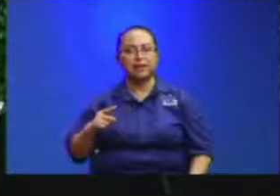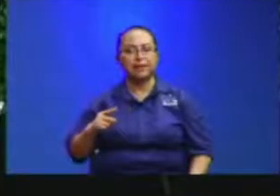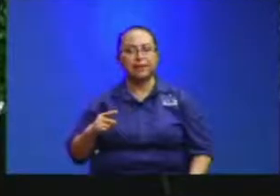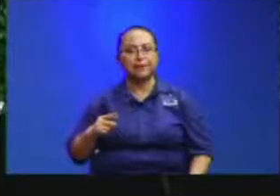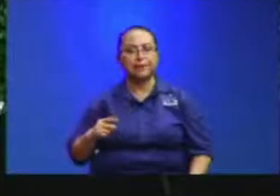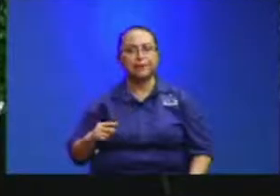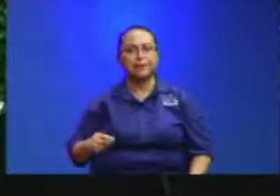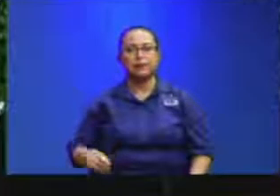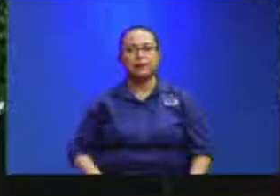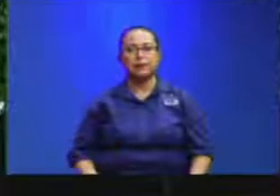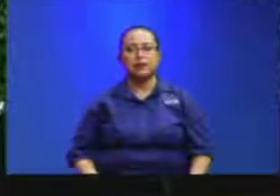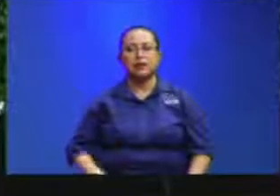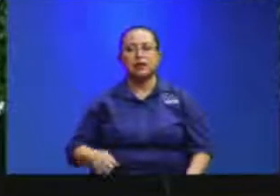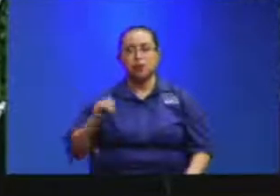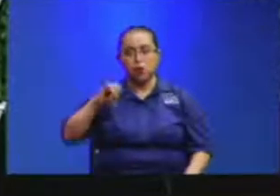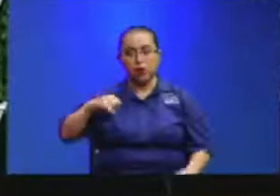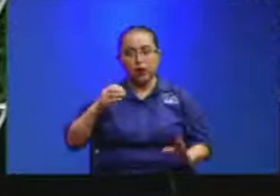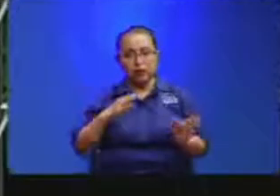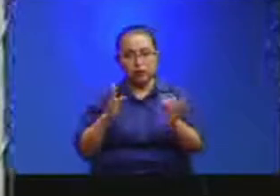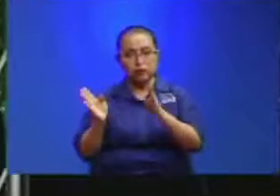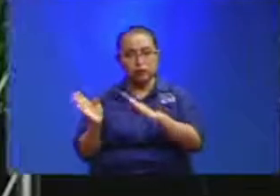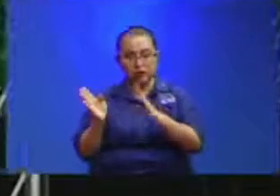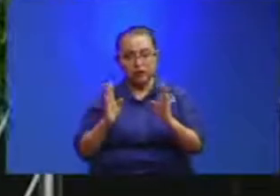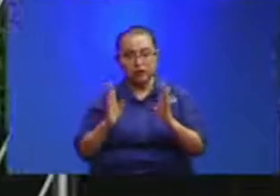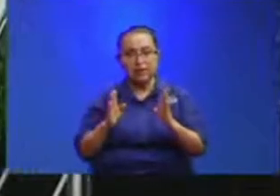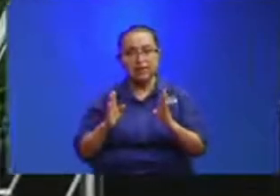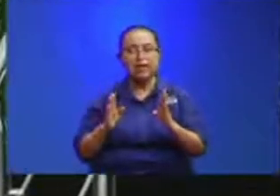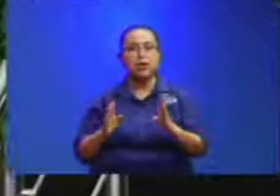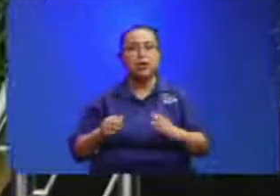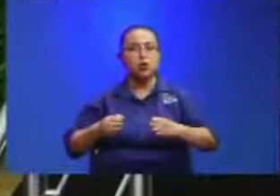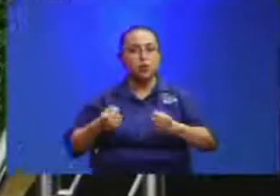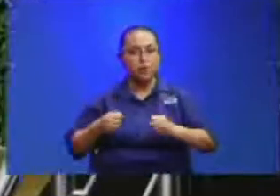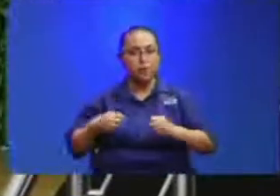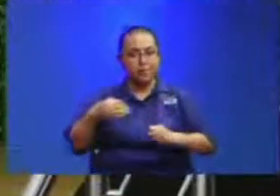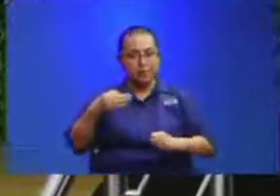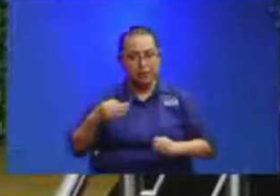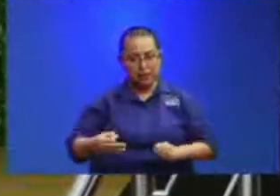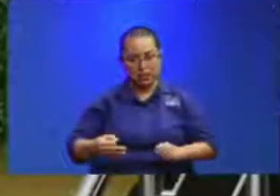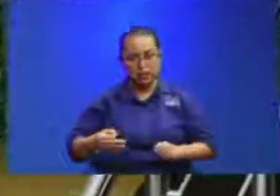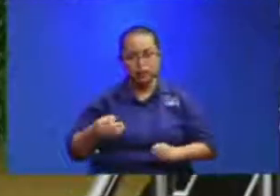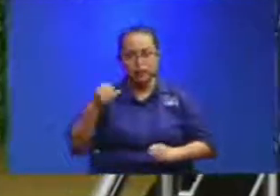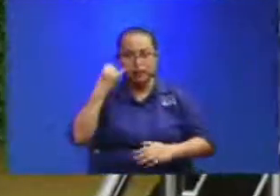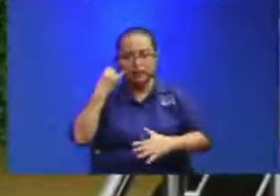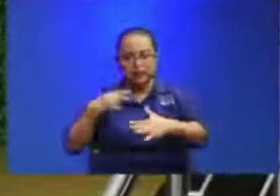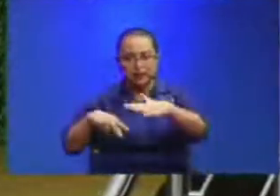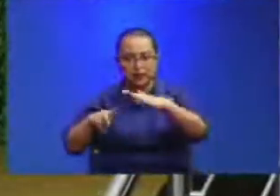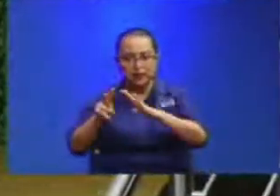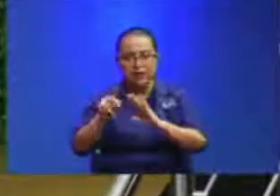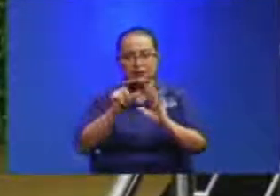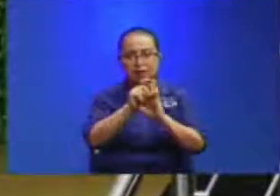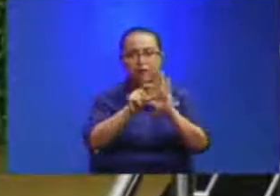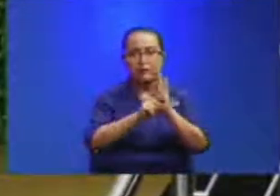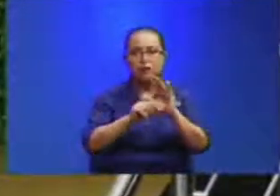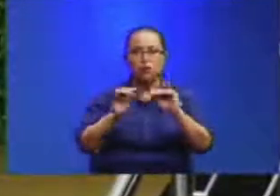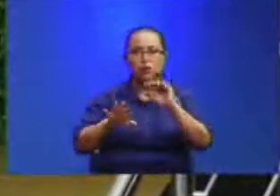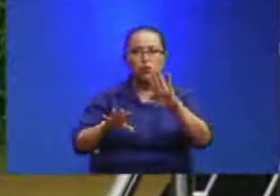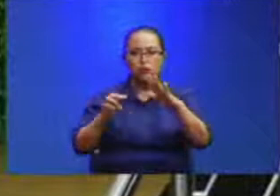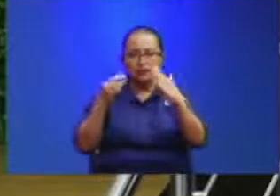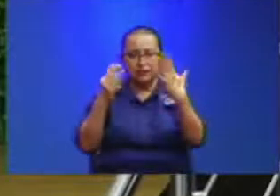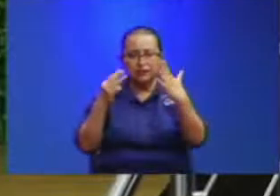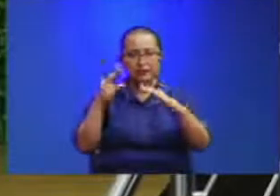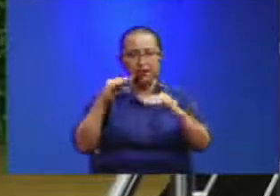si aparece juan el bautista cumpliendo isaías 40 versos 3 y ahorita lo vamos a leer en un momento hablando del